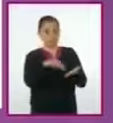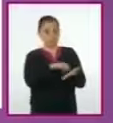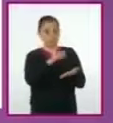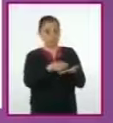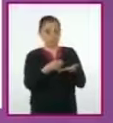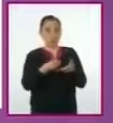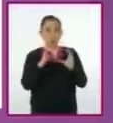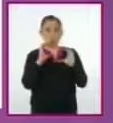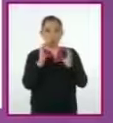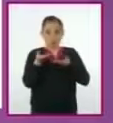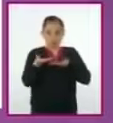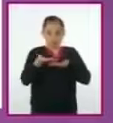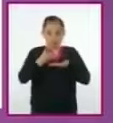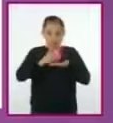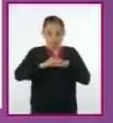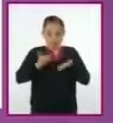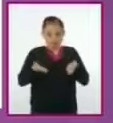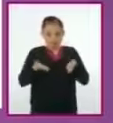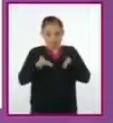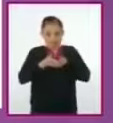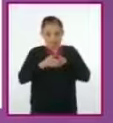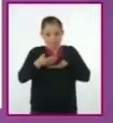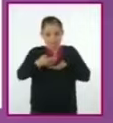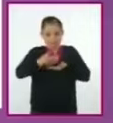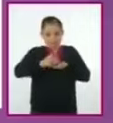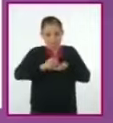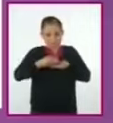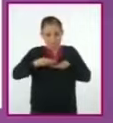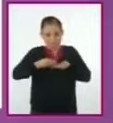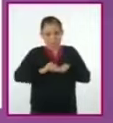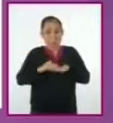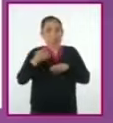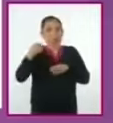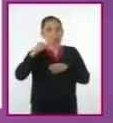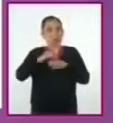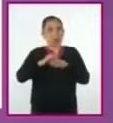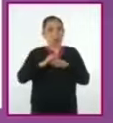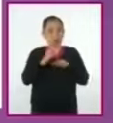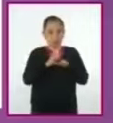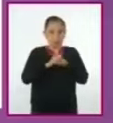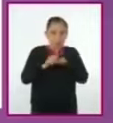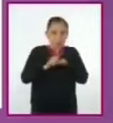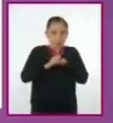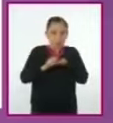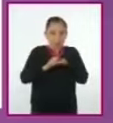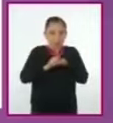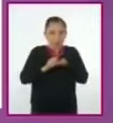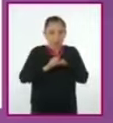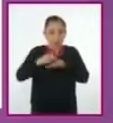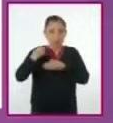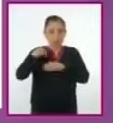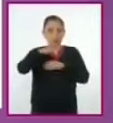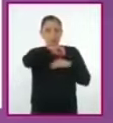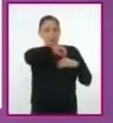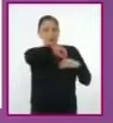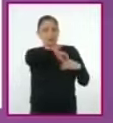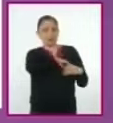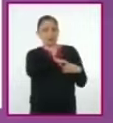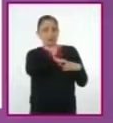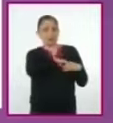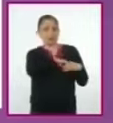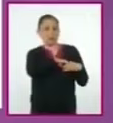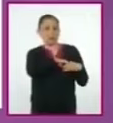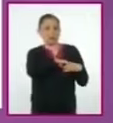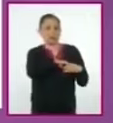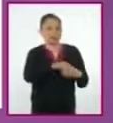dobló cuidadosamente el papel ajado y llenó de borrones y se lo guardó en el bolsillo de la